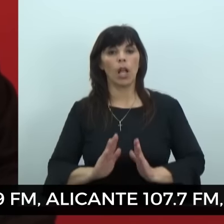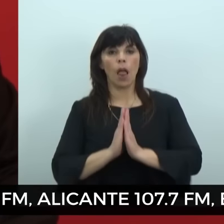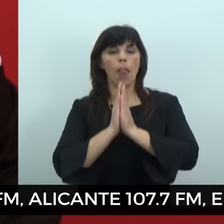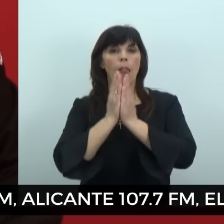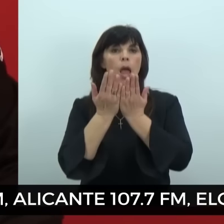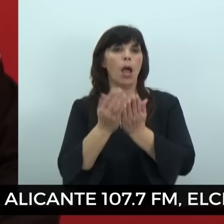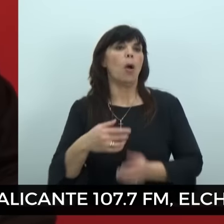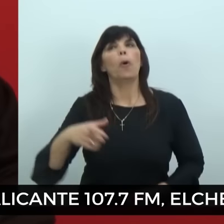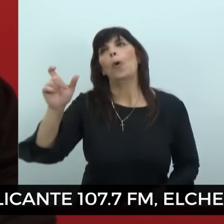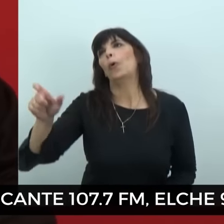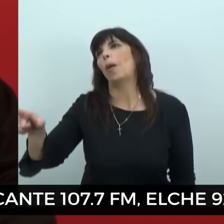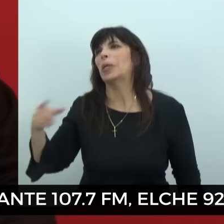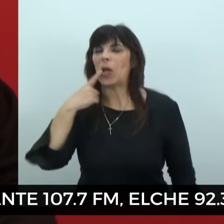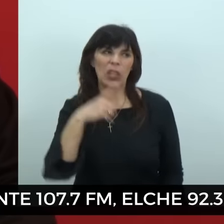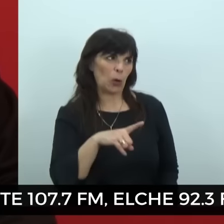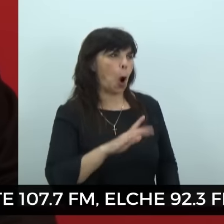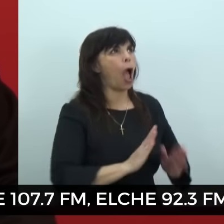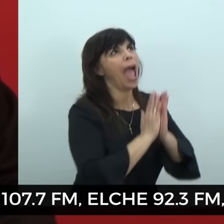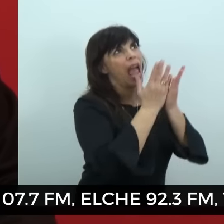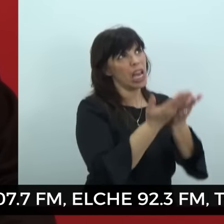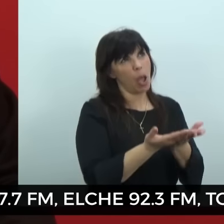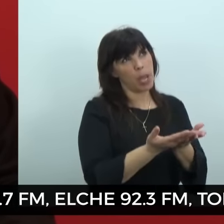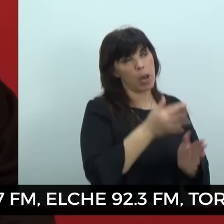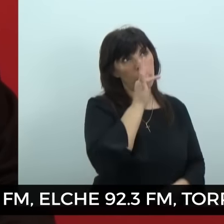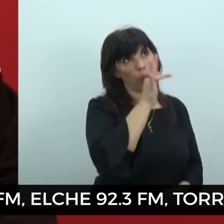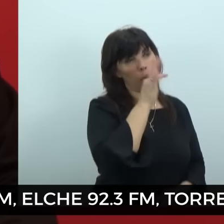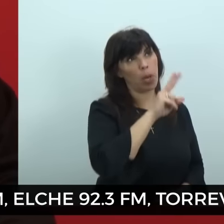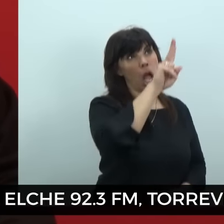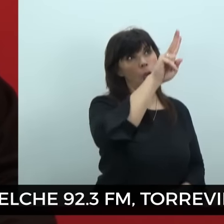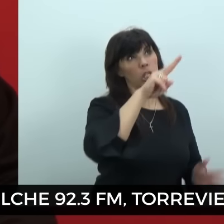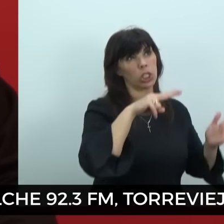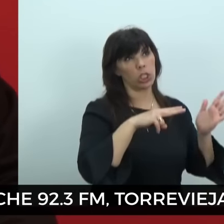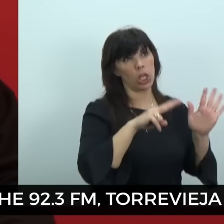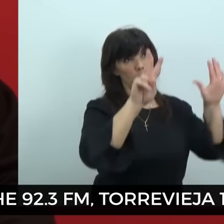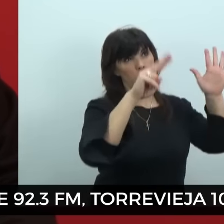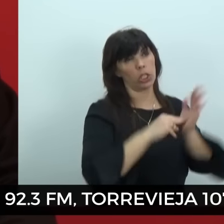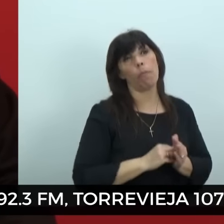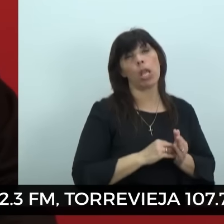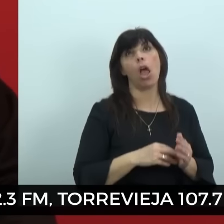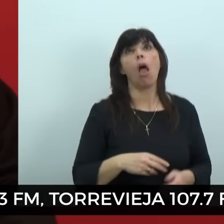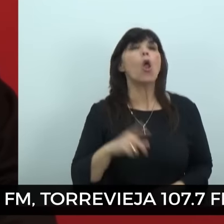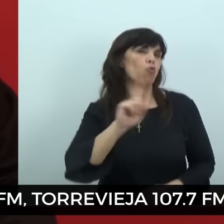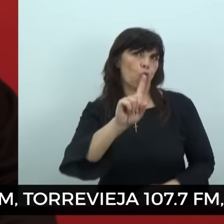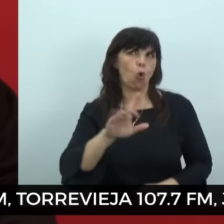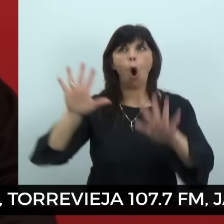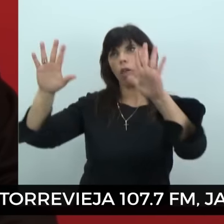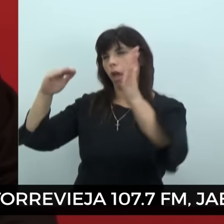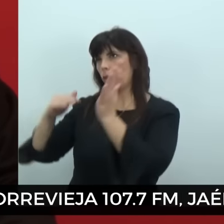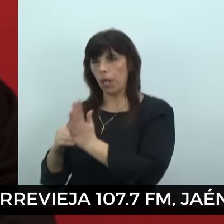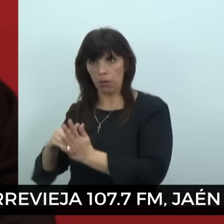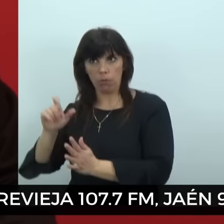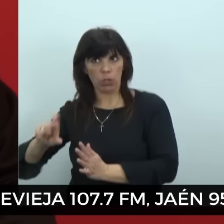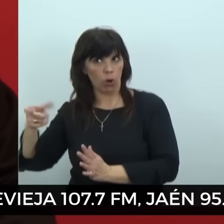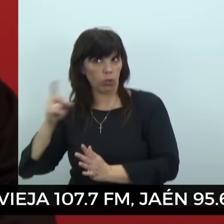dijo uno. El otro dijo, en la Biblia hay 12000 promesas. Bueno, déjame explicarte una cosa.